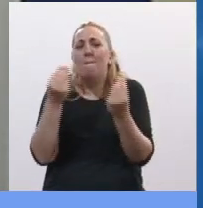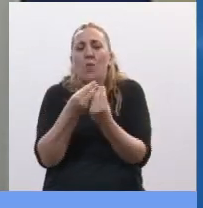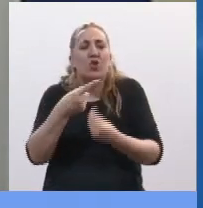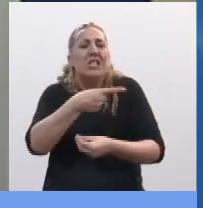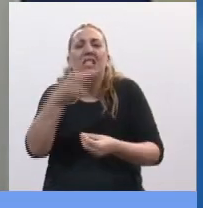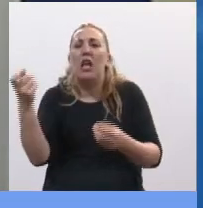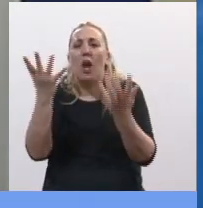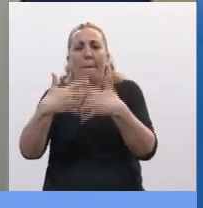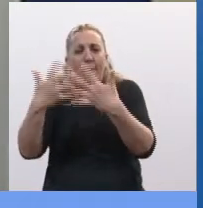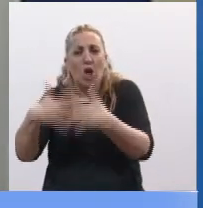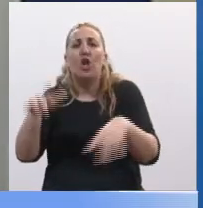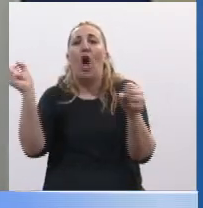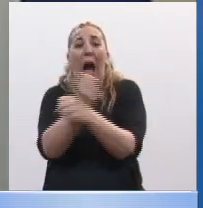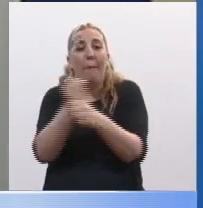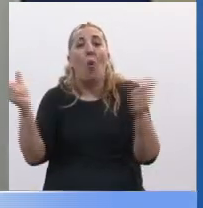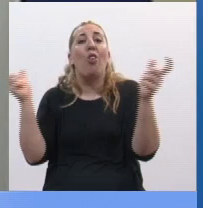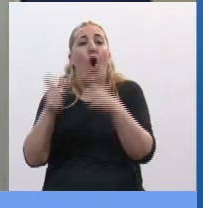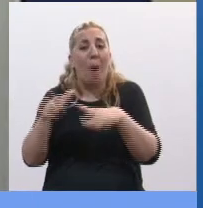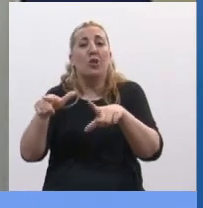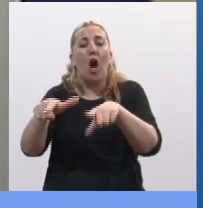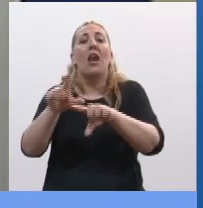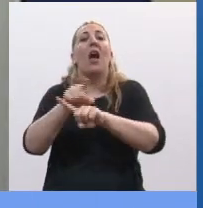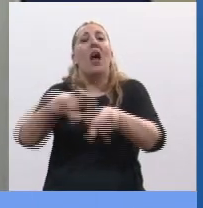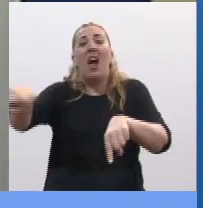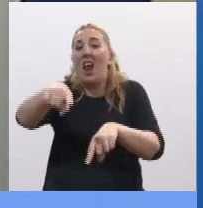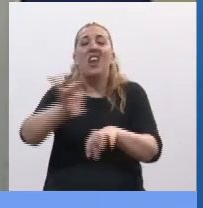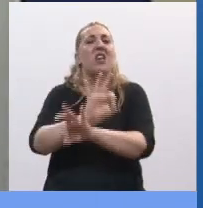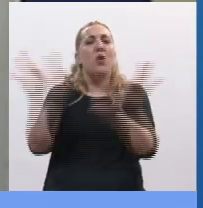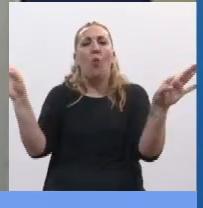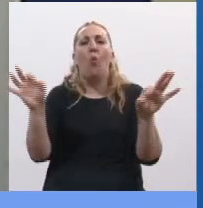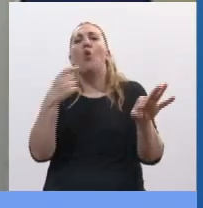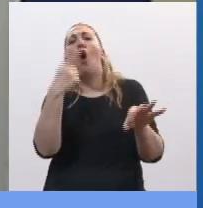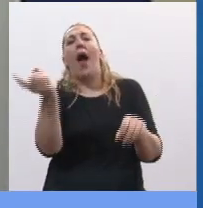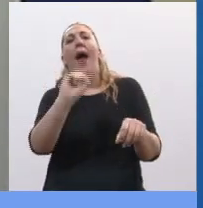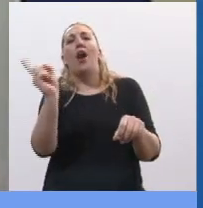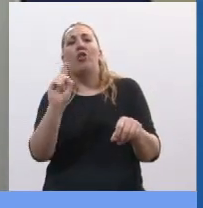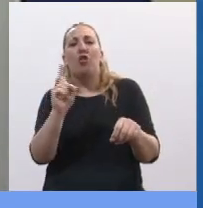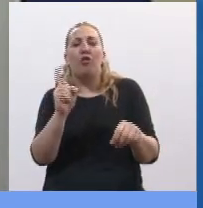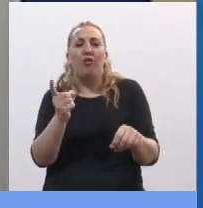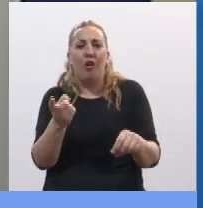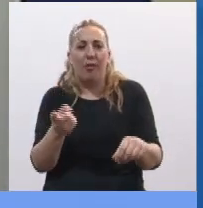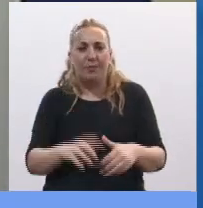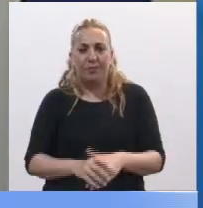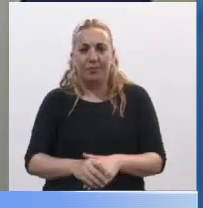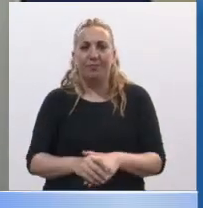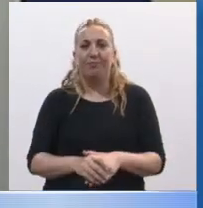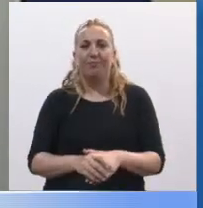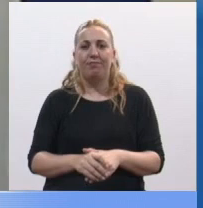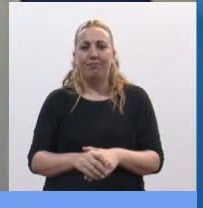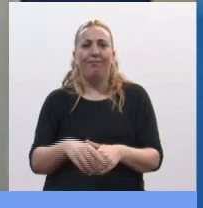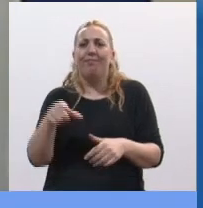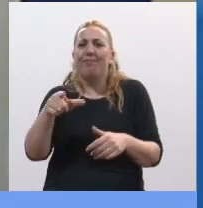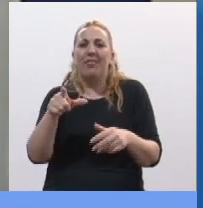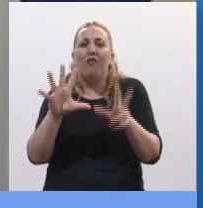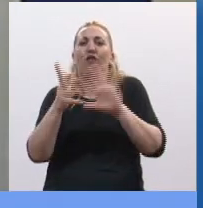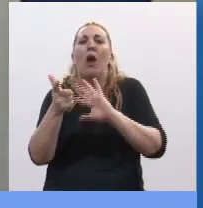Cambio que tienen dictamen y que en ningún momento nadie ha osado retirarlos, de que no tienen